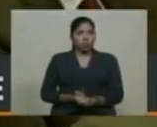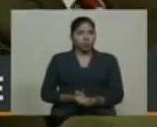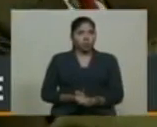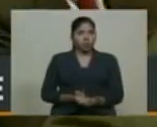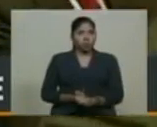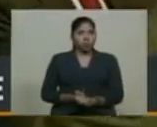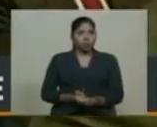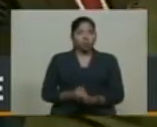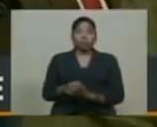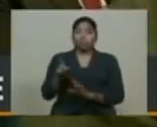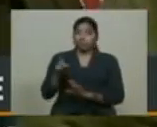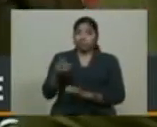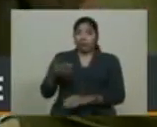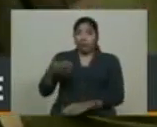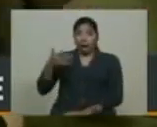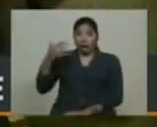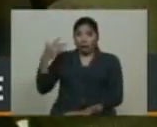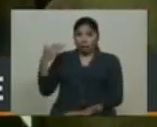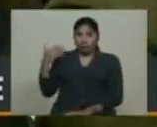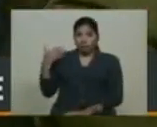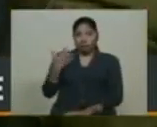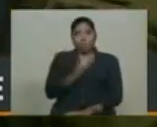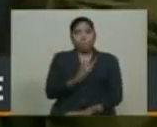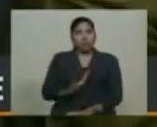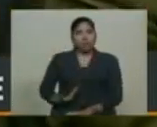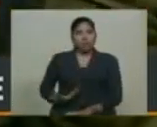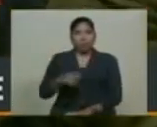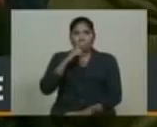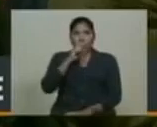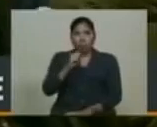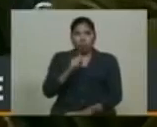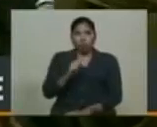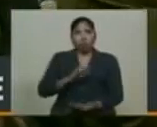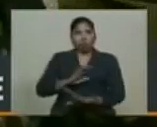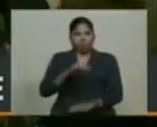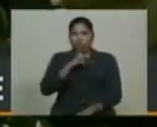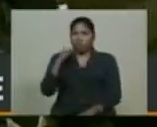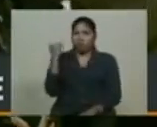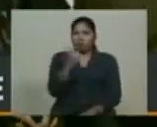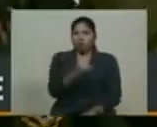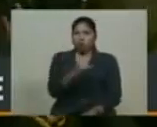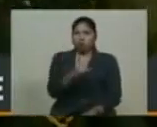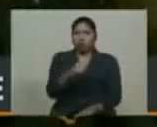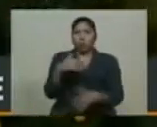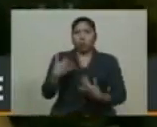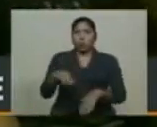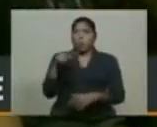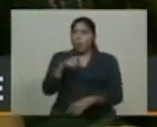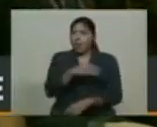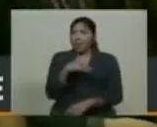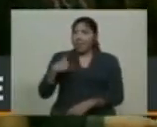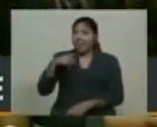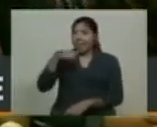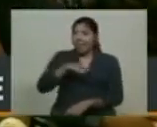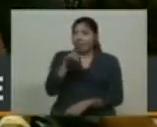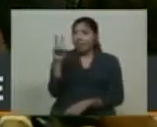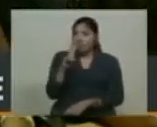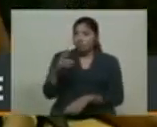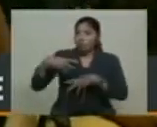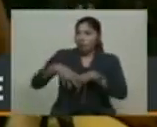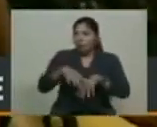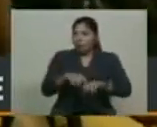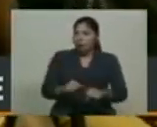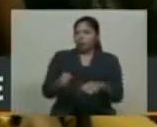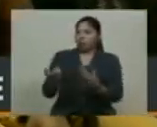En su momento, el presidente Nicolás Maduro hizo la denuncia de los planes de invasión contra la